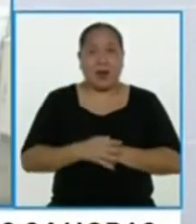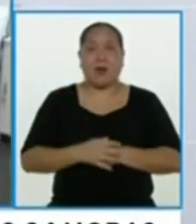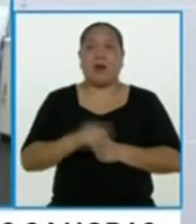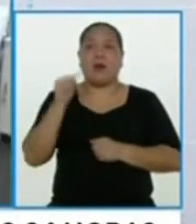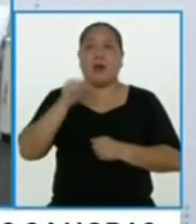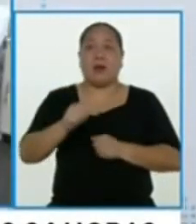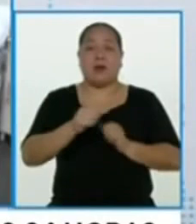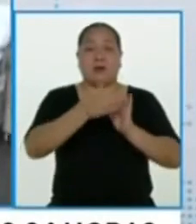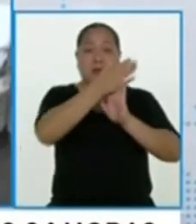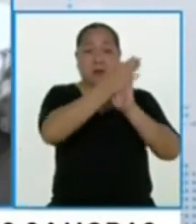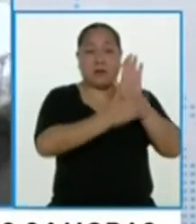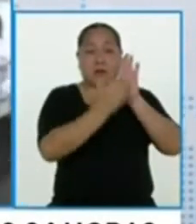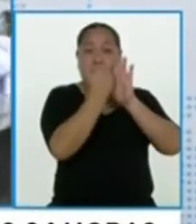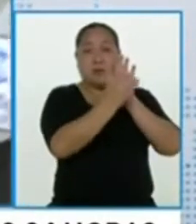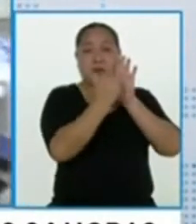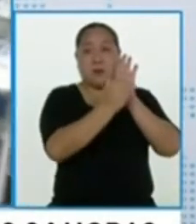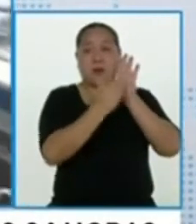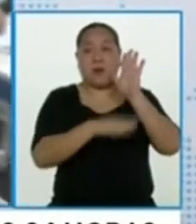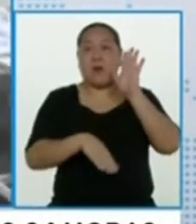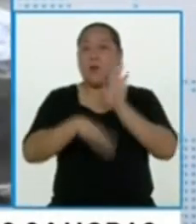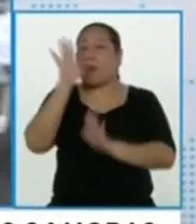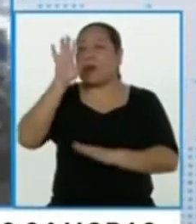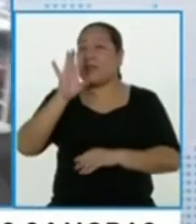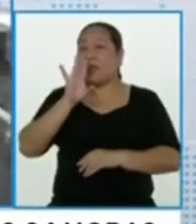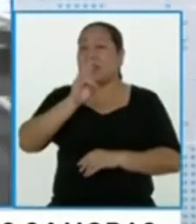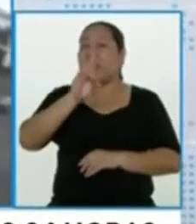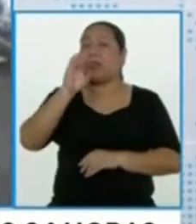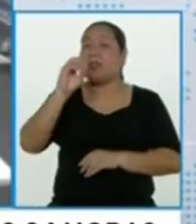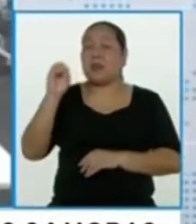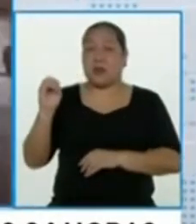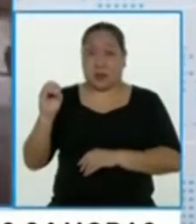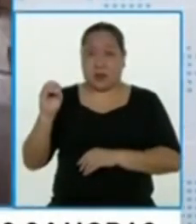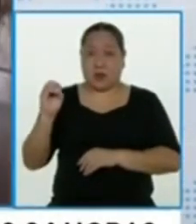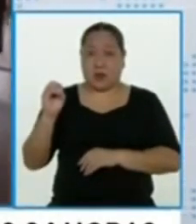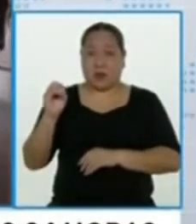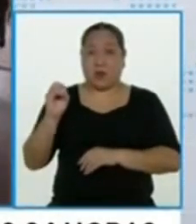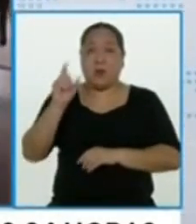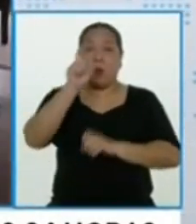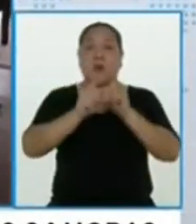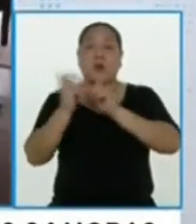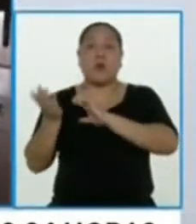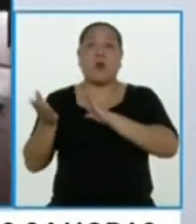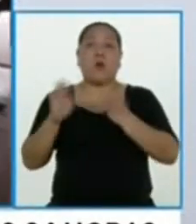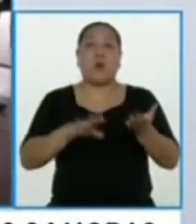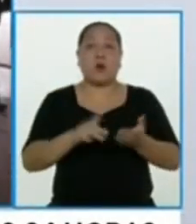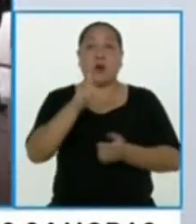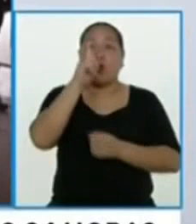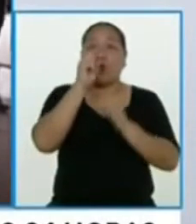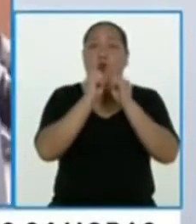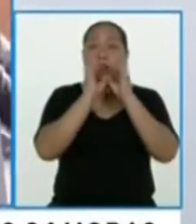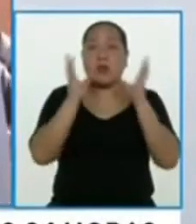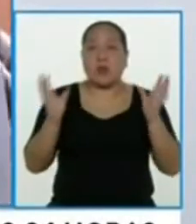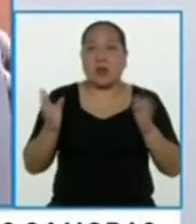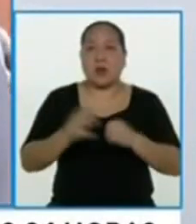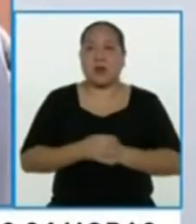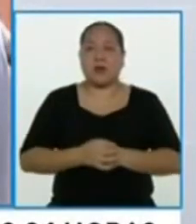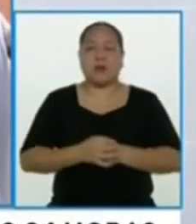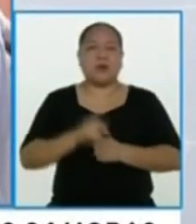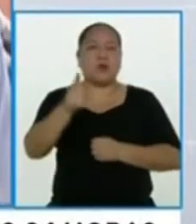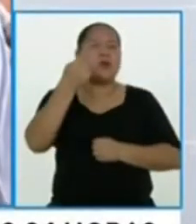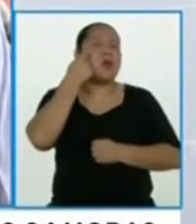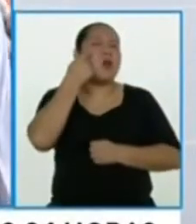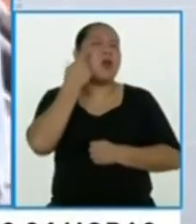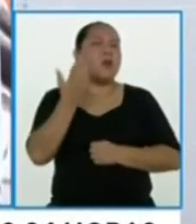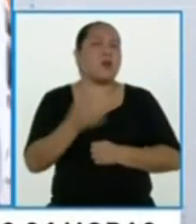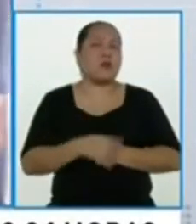SINADEC ya estamos reportando más de 700 fallecidos por día. El Sistema Nacional de Defunciones. Exacto, ¿no? Entonces, ¿Qué conoce usted